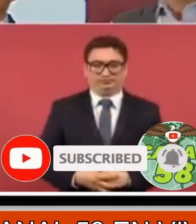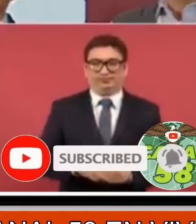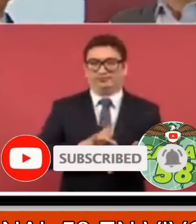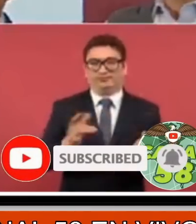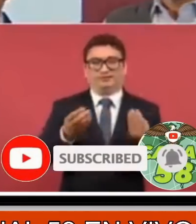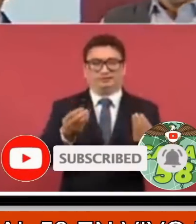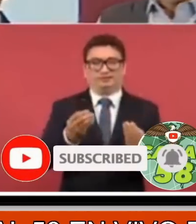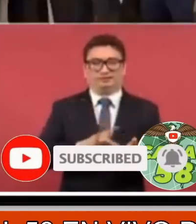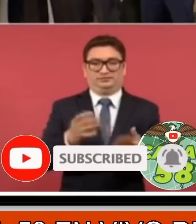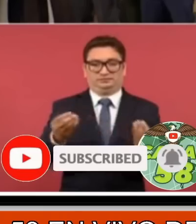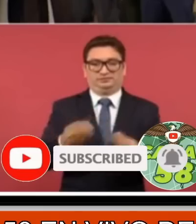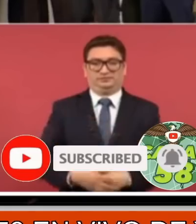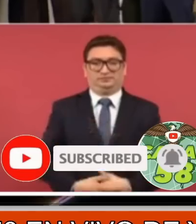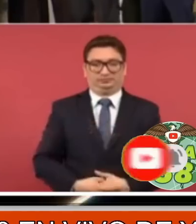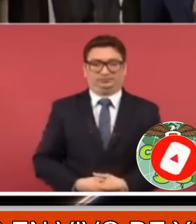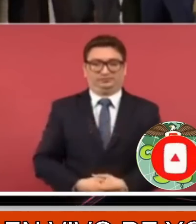gracias, muchas gracias.